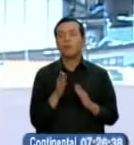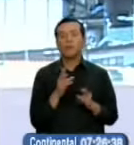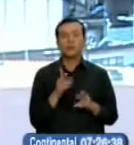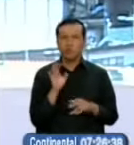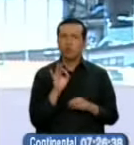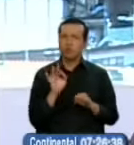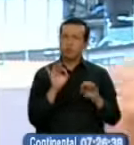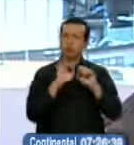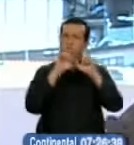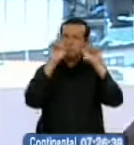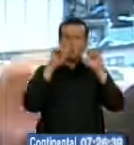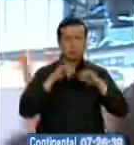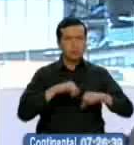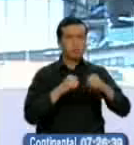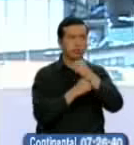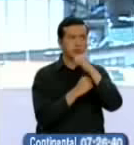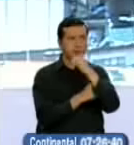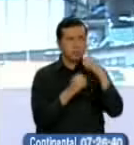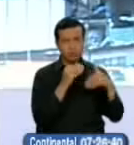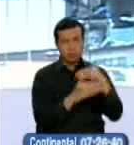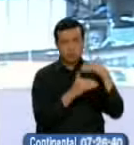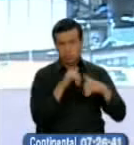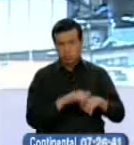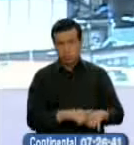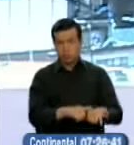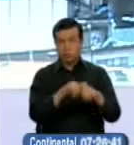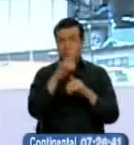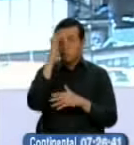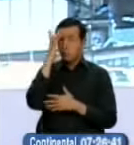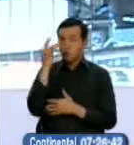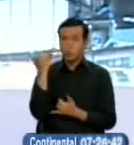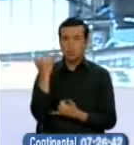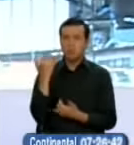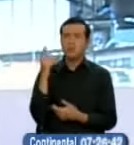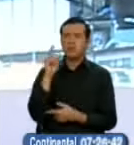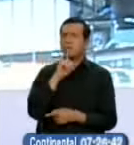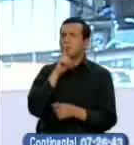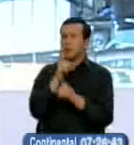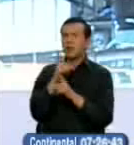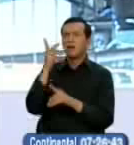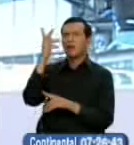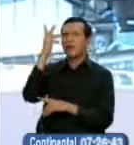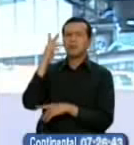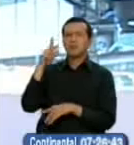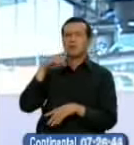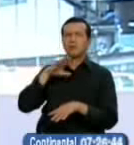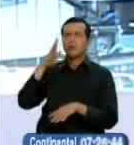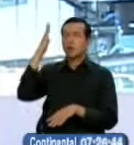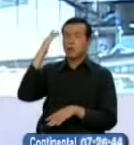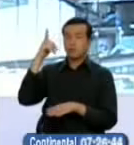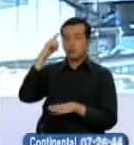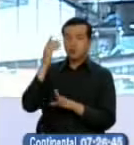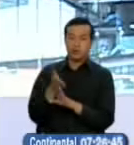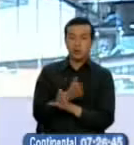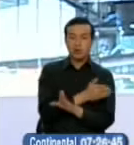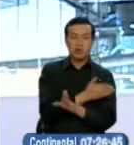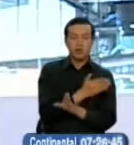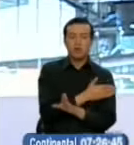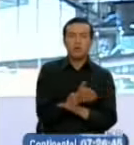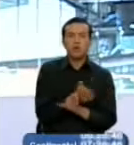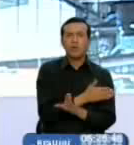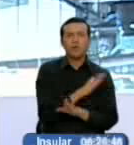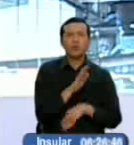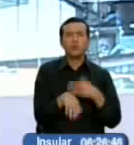verdaderas empresas. Sostenibles. Porque aquí hemos sido campeones, de acuerdo a las políticas antes de este gobierno, en que